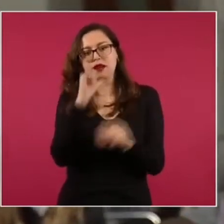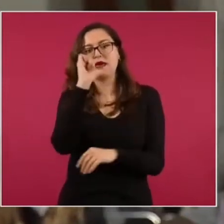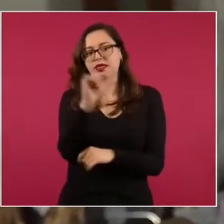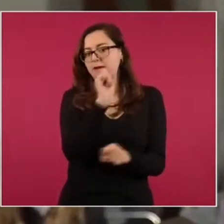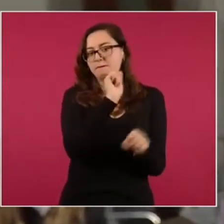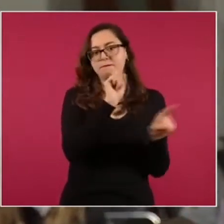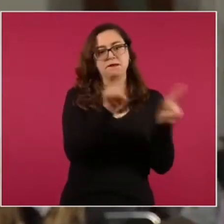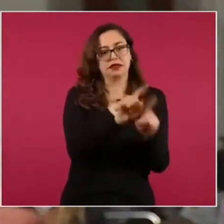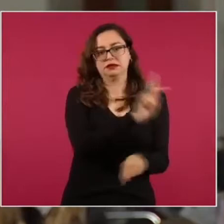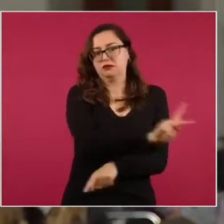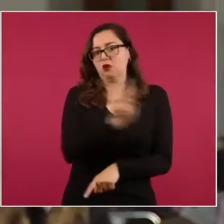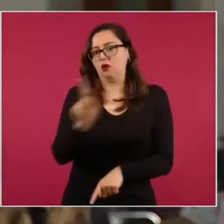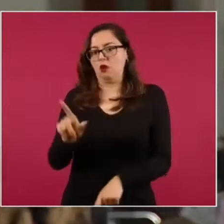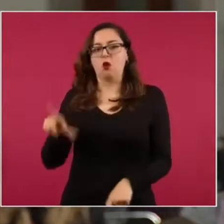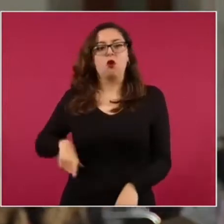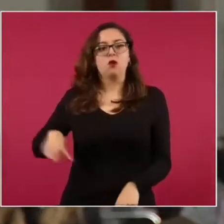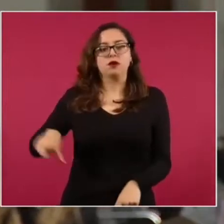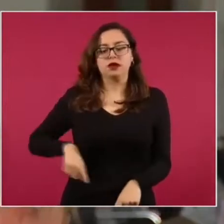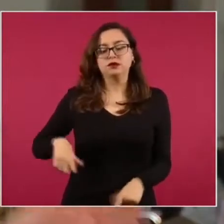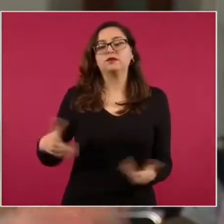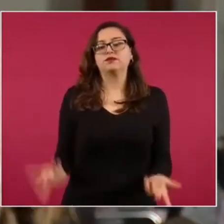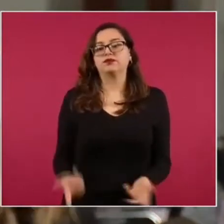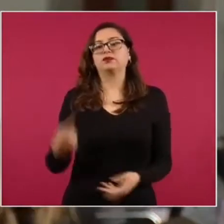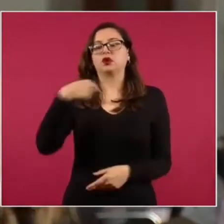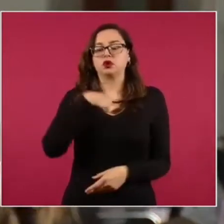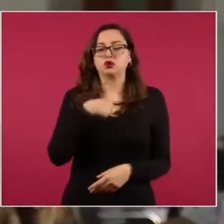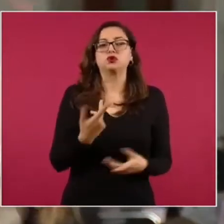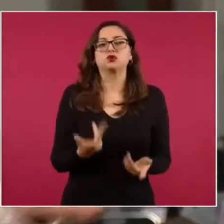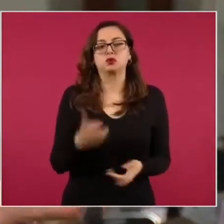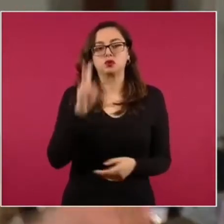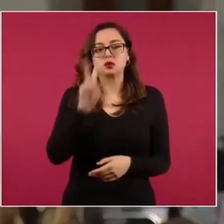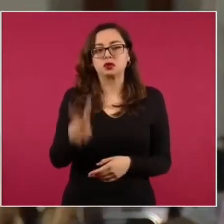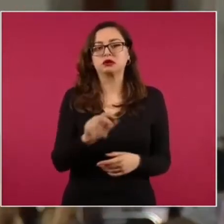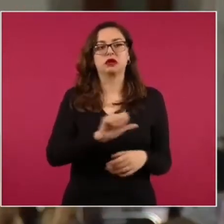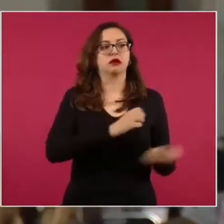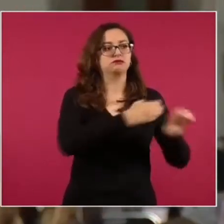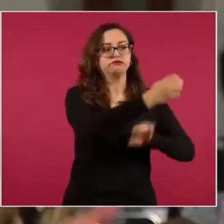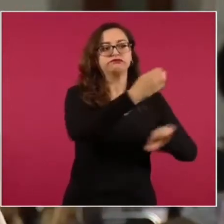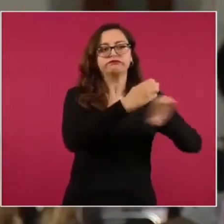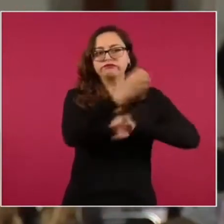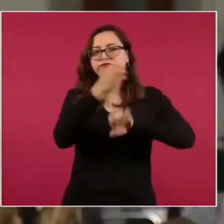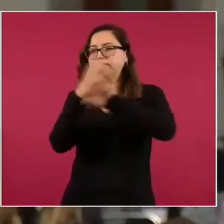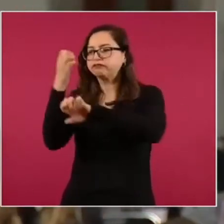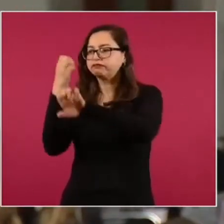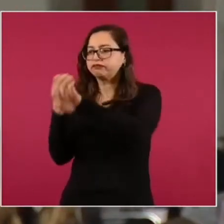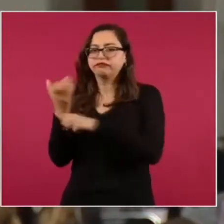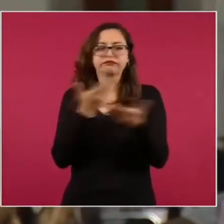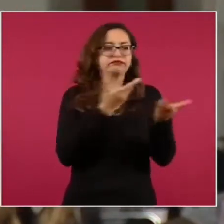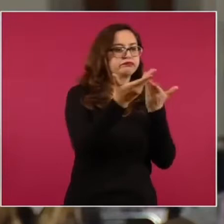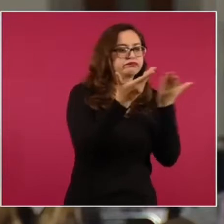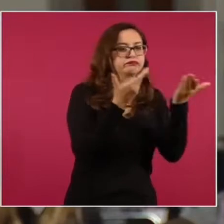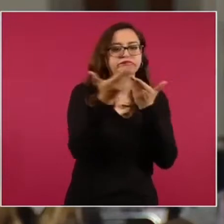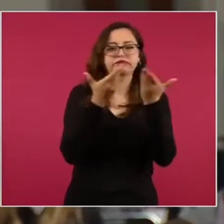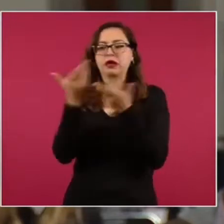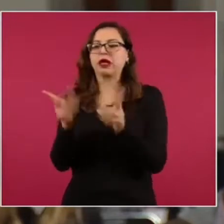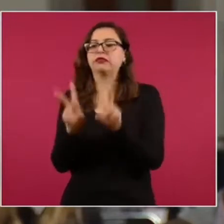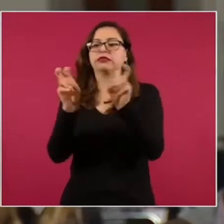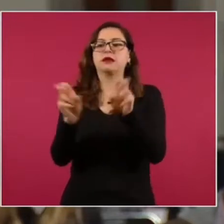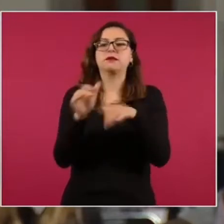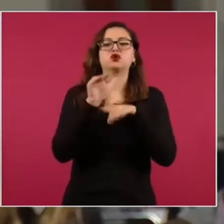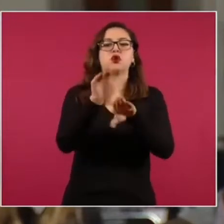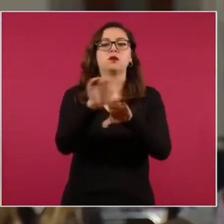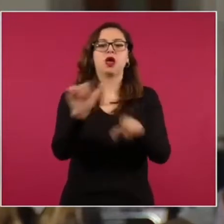principales ciudades de mi estado, pero parece que es un asunto que también ocurre en todos los demás estados donde se acordó el tema de la regularización